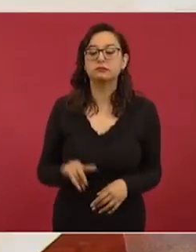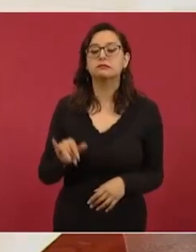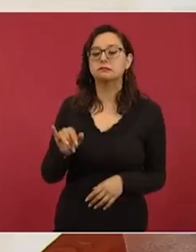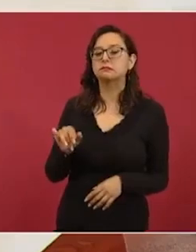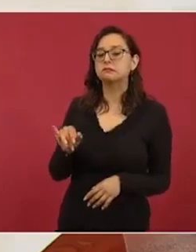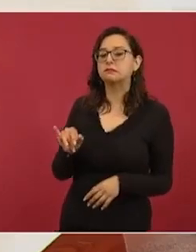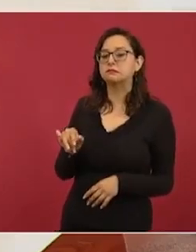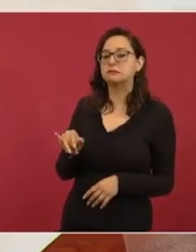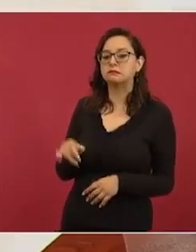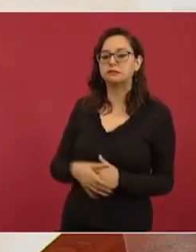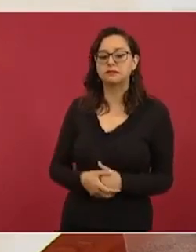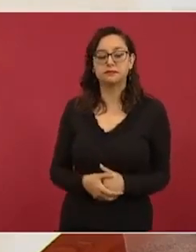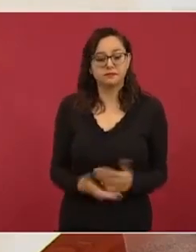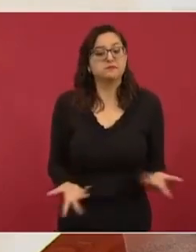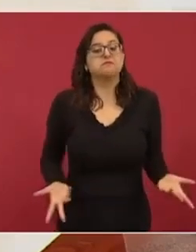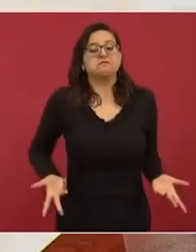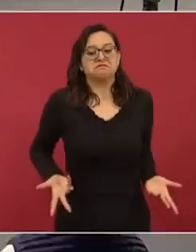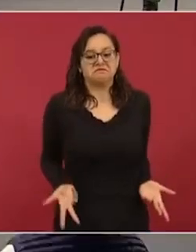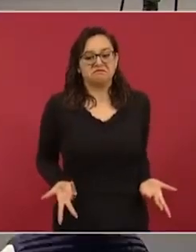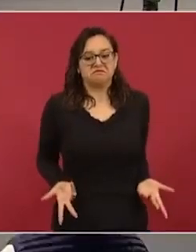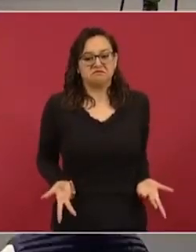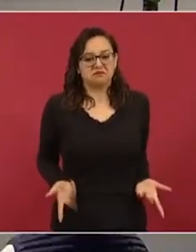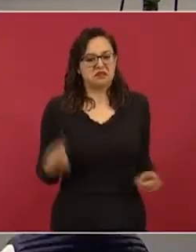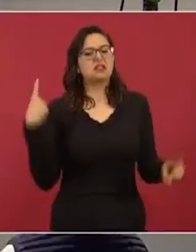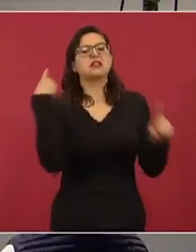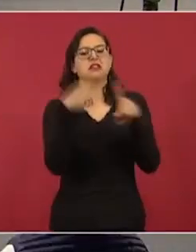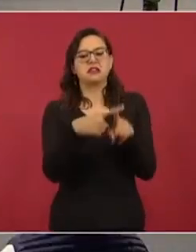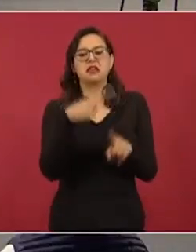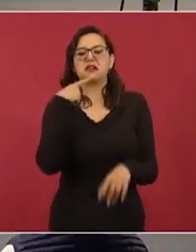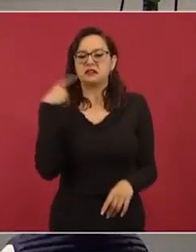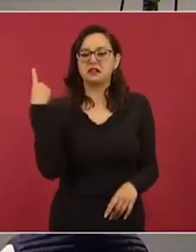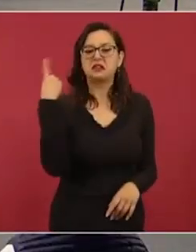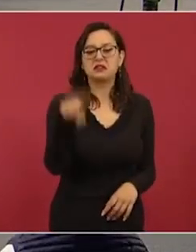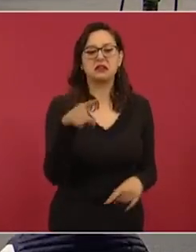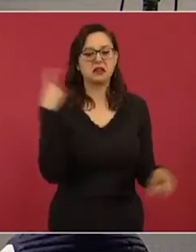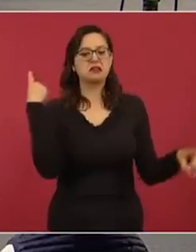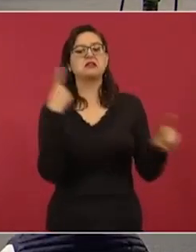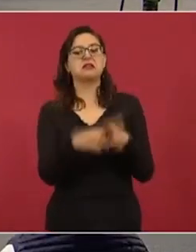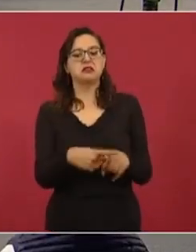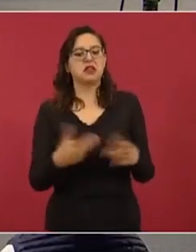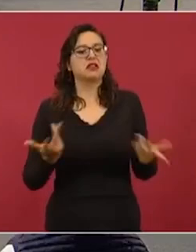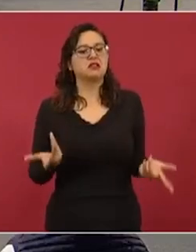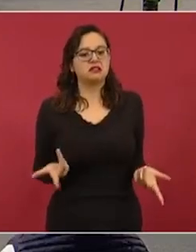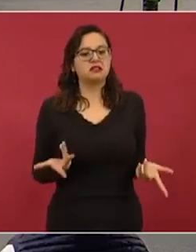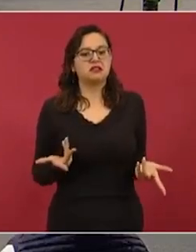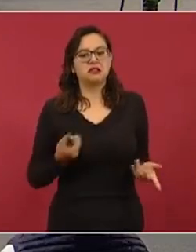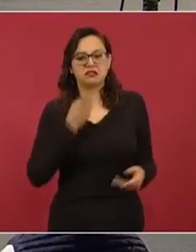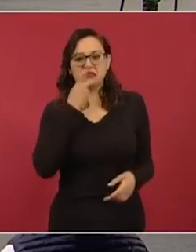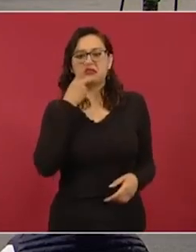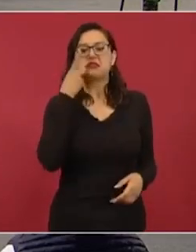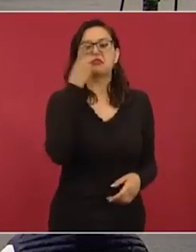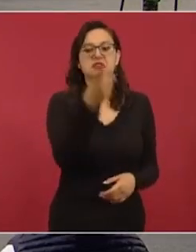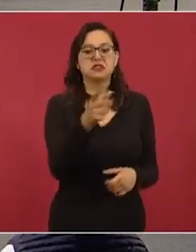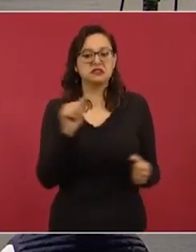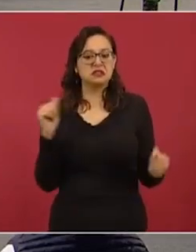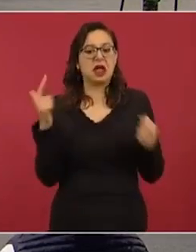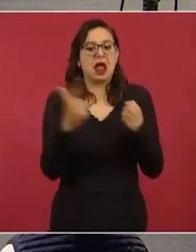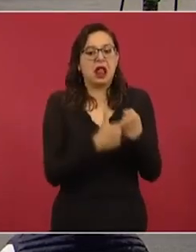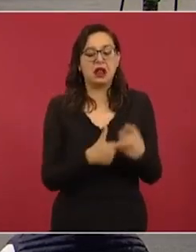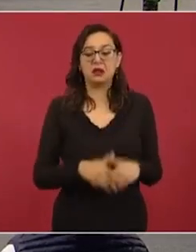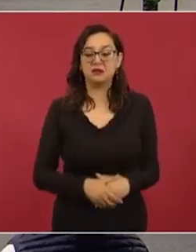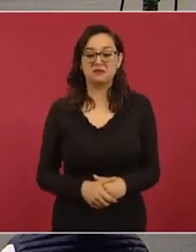Ni lo que vale. un metro de esta alfombra.